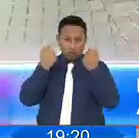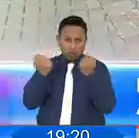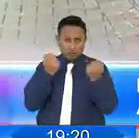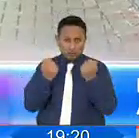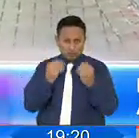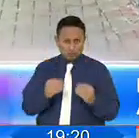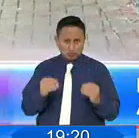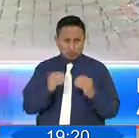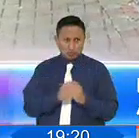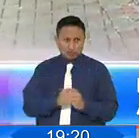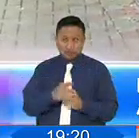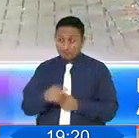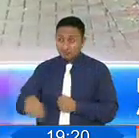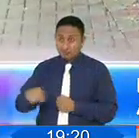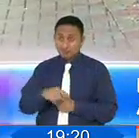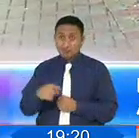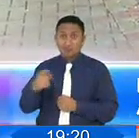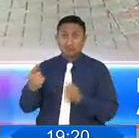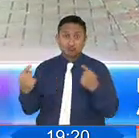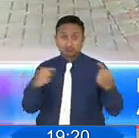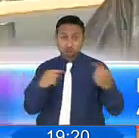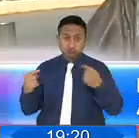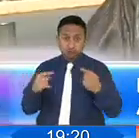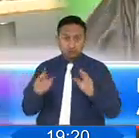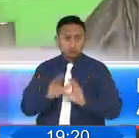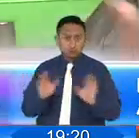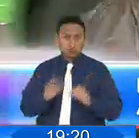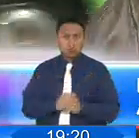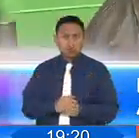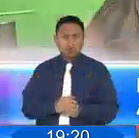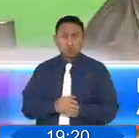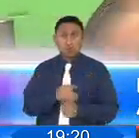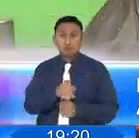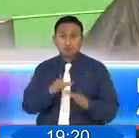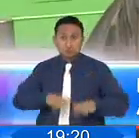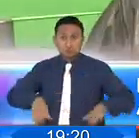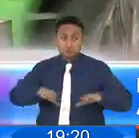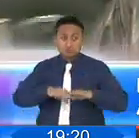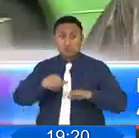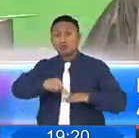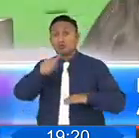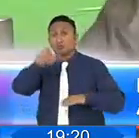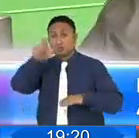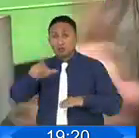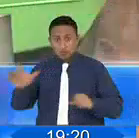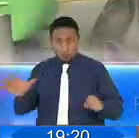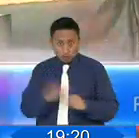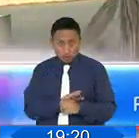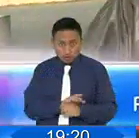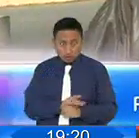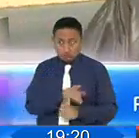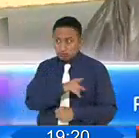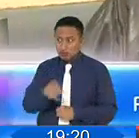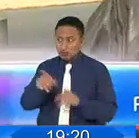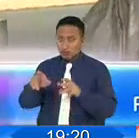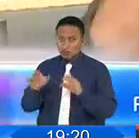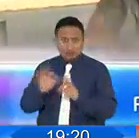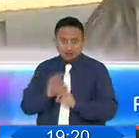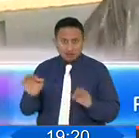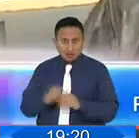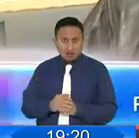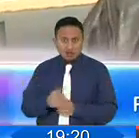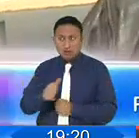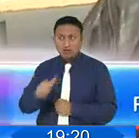y así evitar enfrentamientos entre comerciantes. Y sus sitios ya estén ocupados por otros comerciantes que no están regularizados,